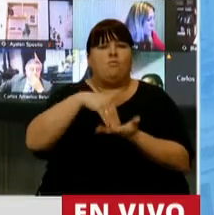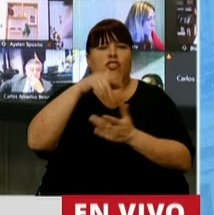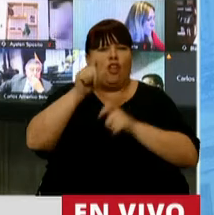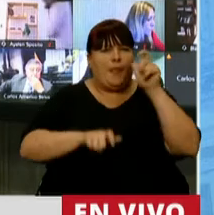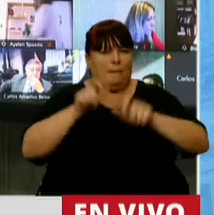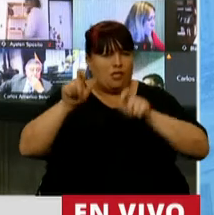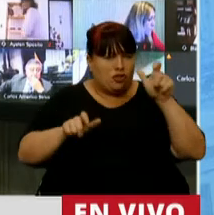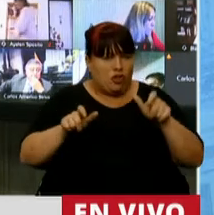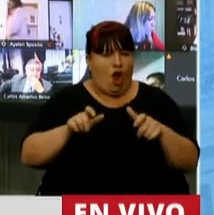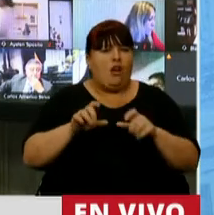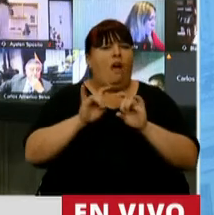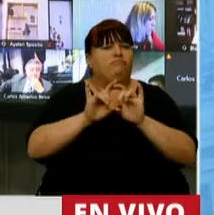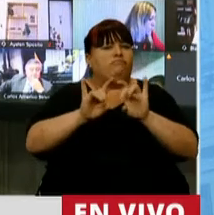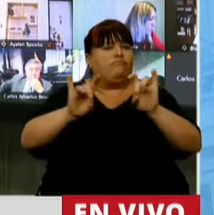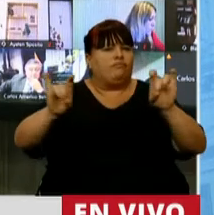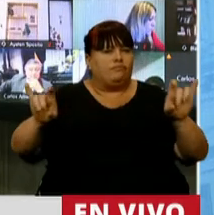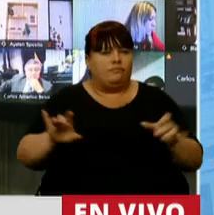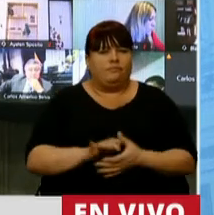personas se han contagiado.